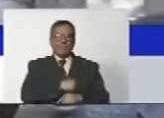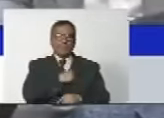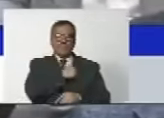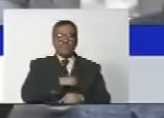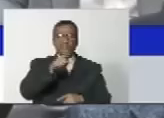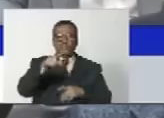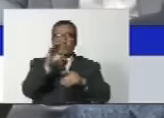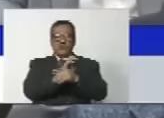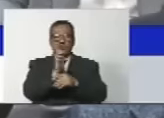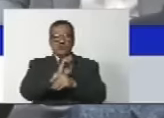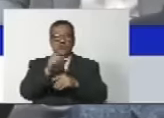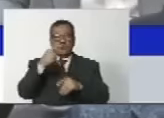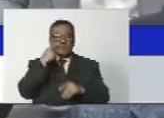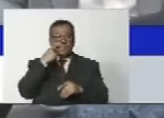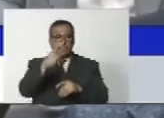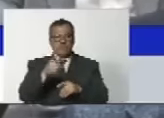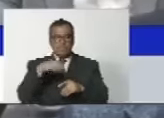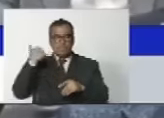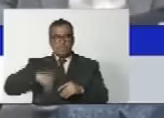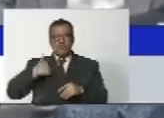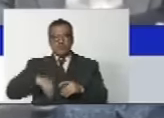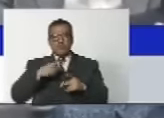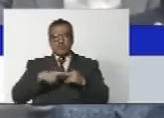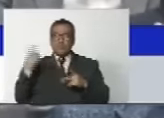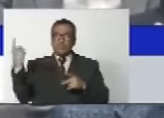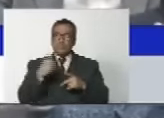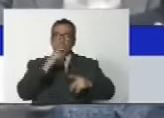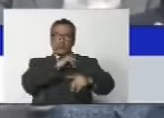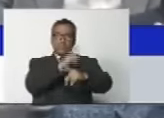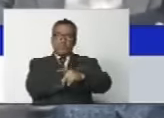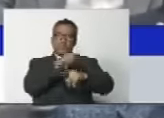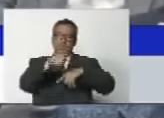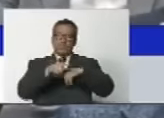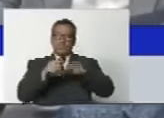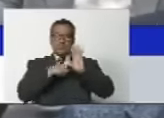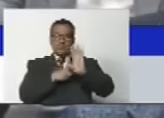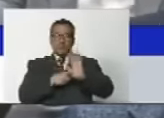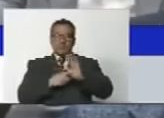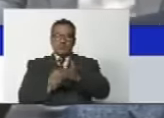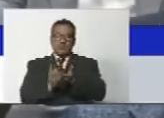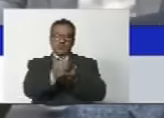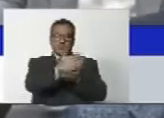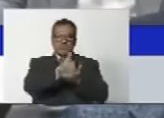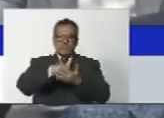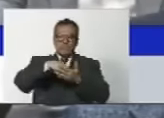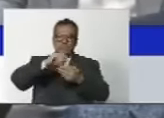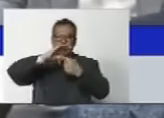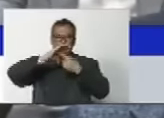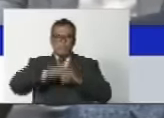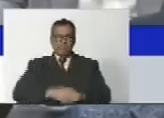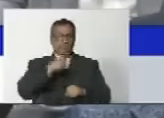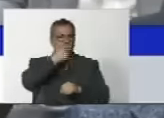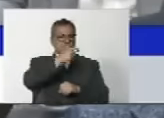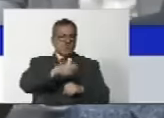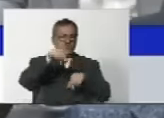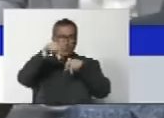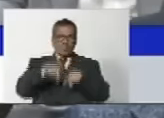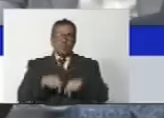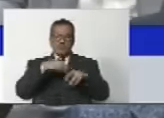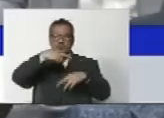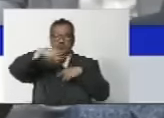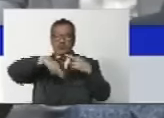lamentablemente en Ecuador, lo hemos visto en Argentina, llegan al poder para secuestrar el poder y reprimir a los pueblos. Aquí